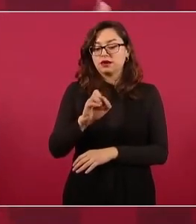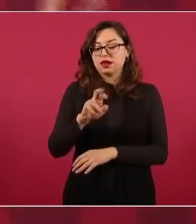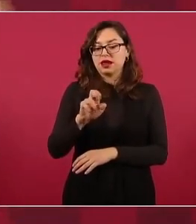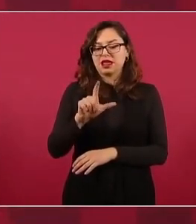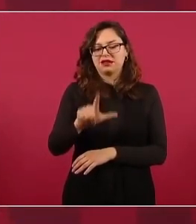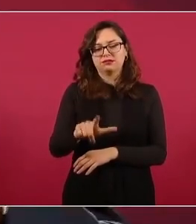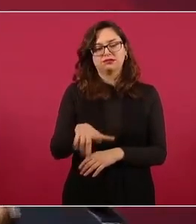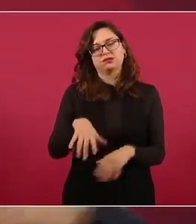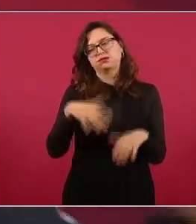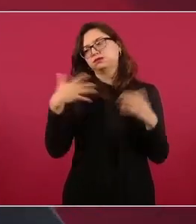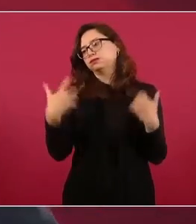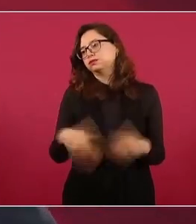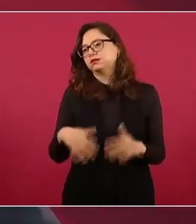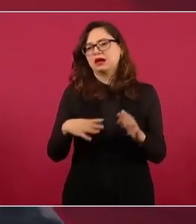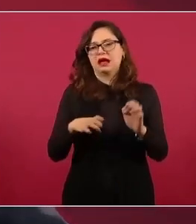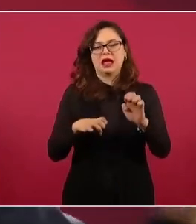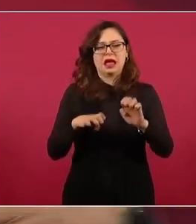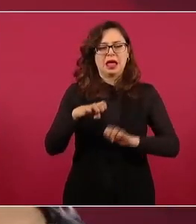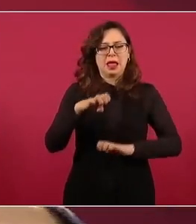vendió